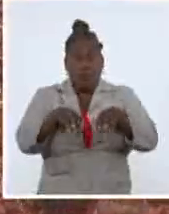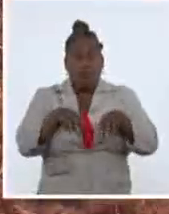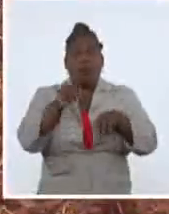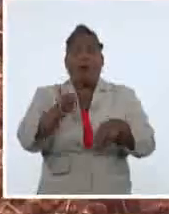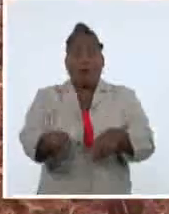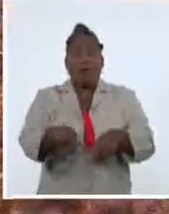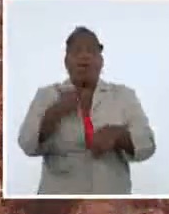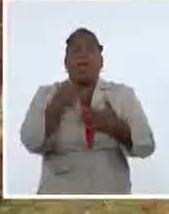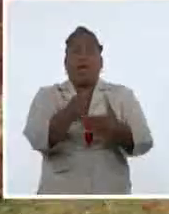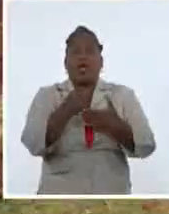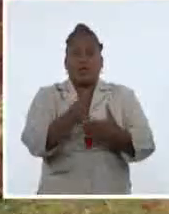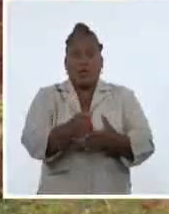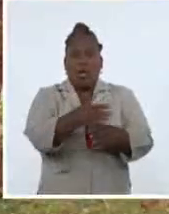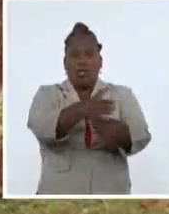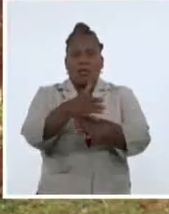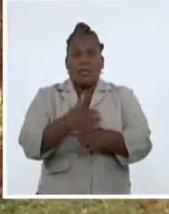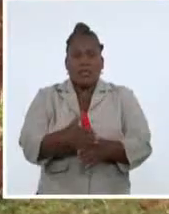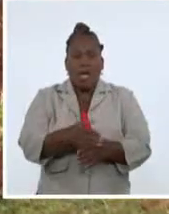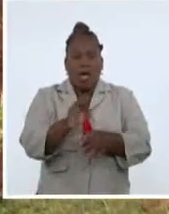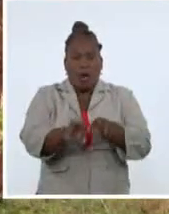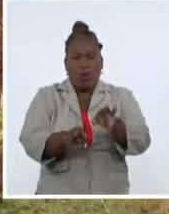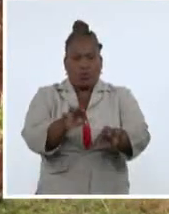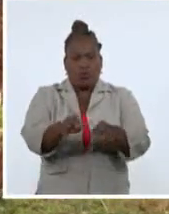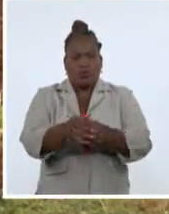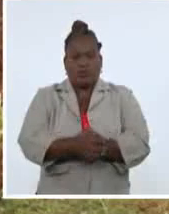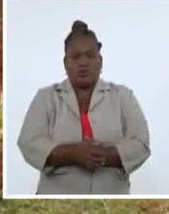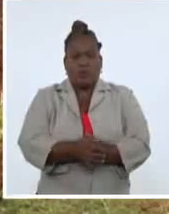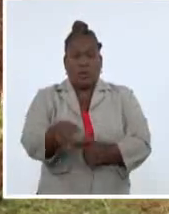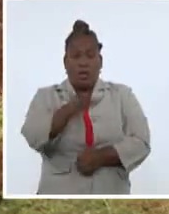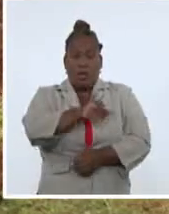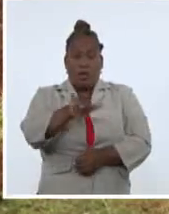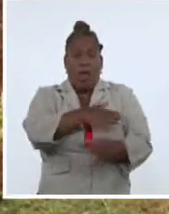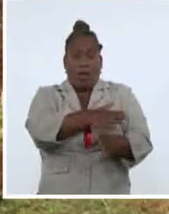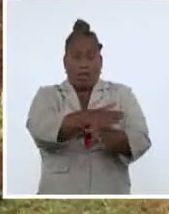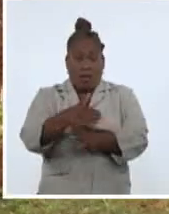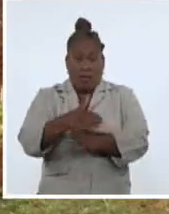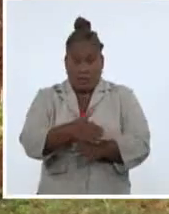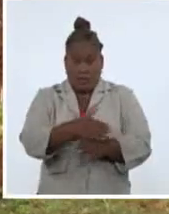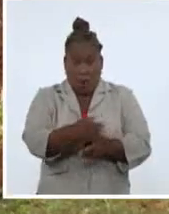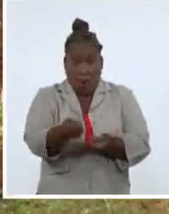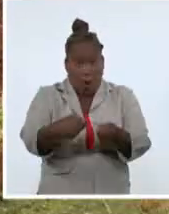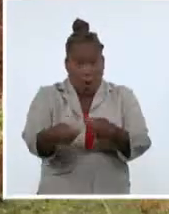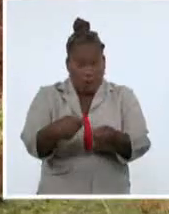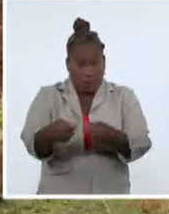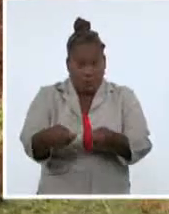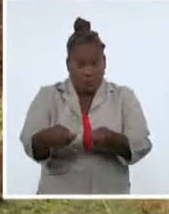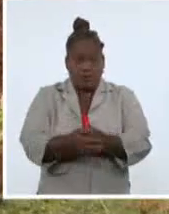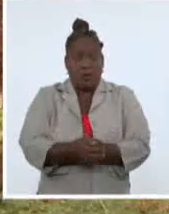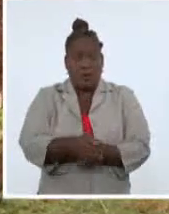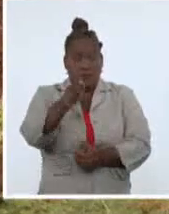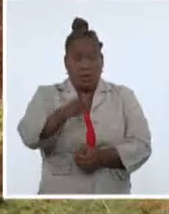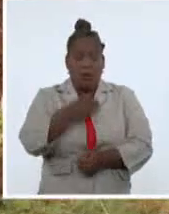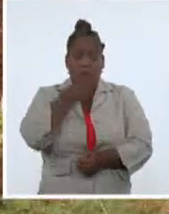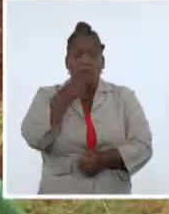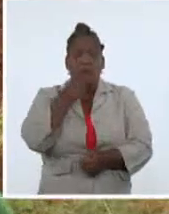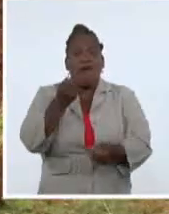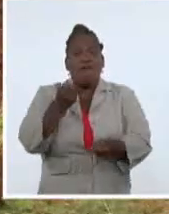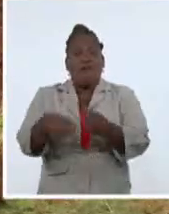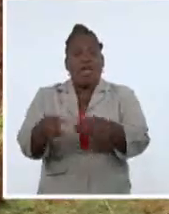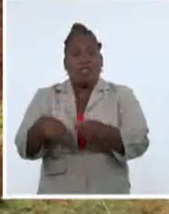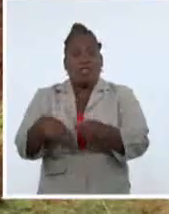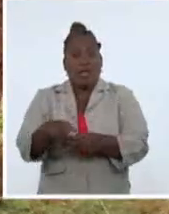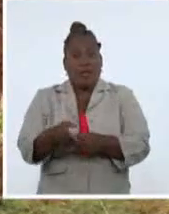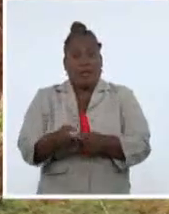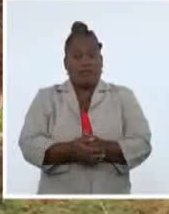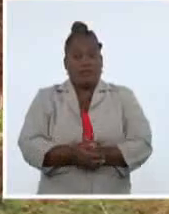diversidad de cultivos también por ejemplo la diversificación de la comercialización de que las personas pueden vender y abrir las